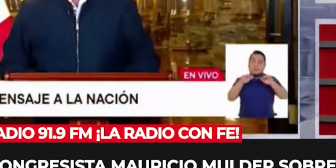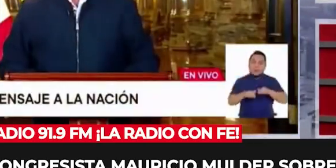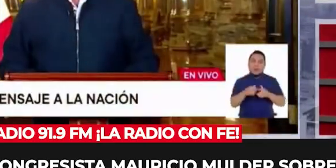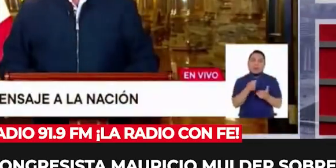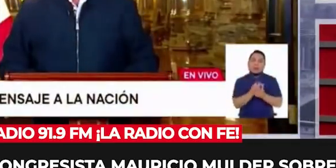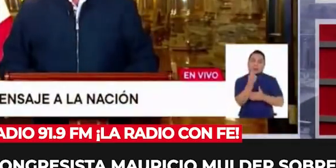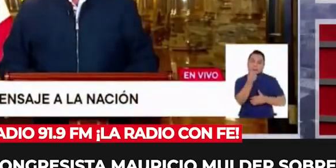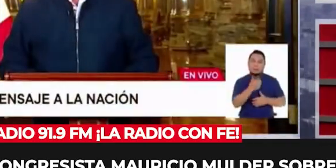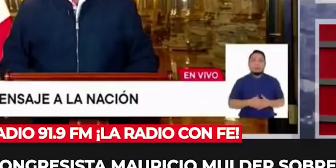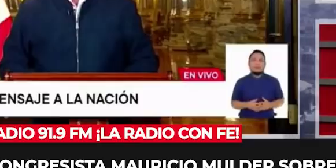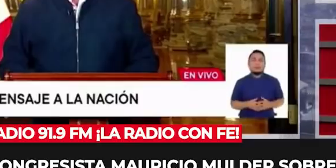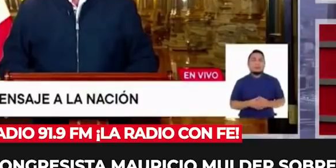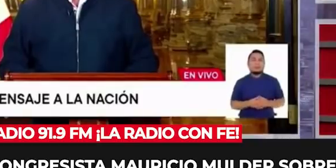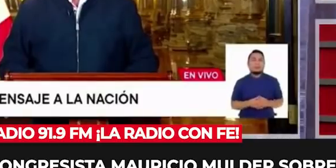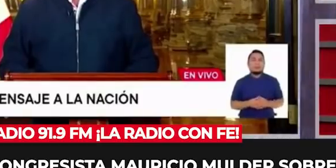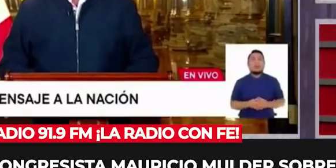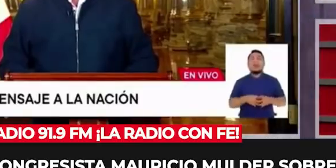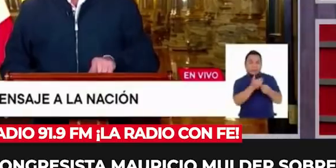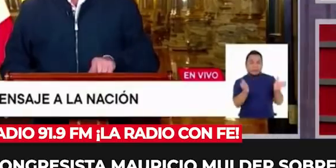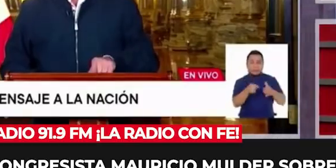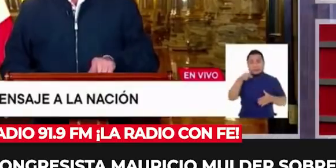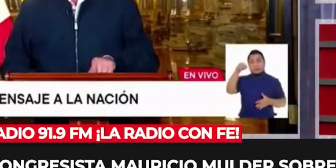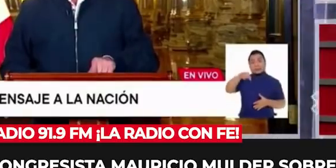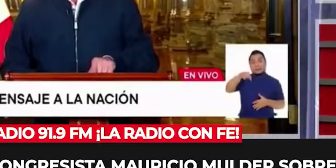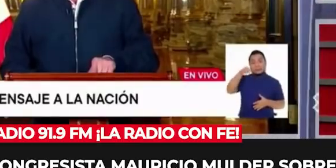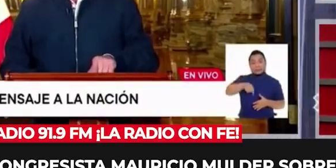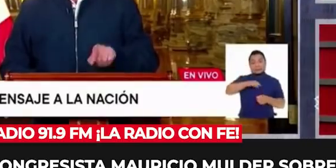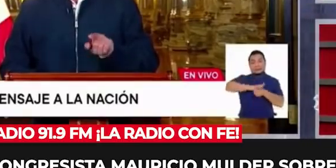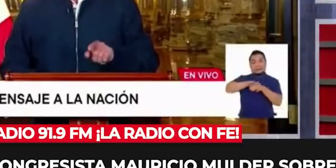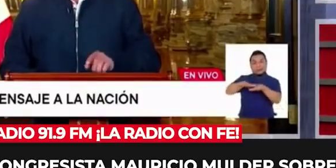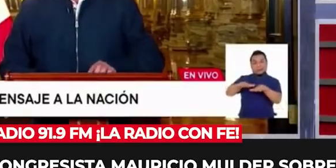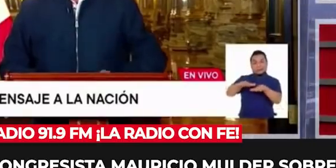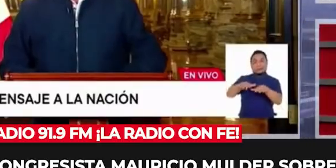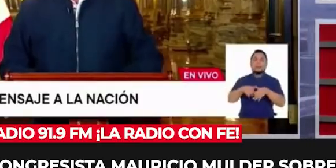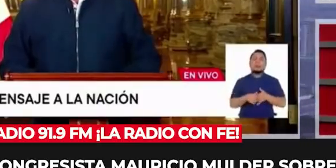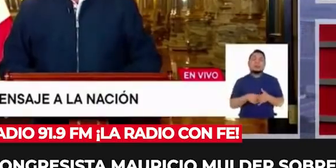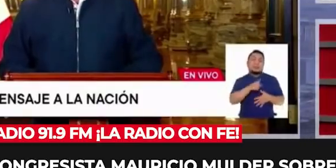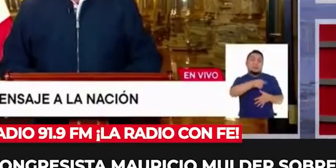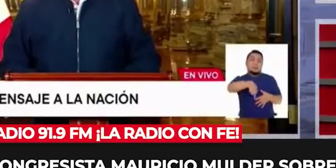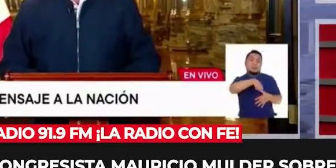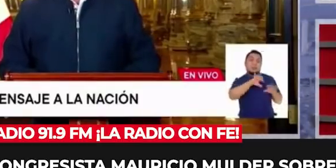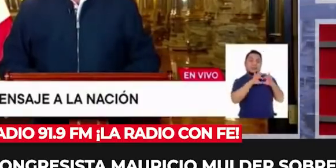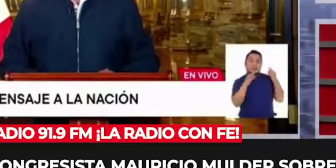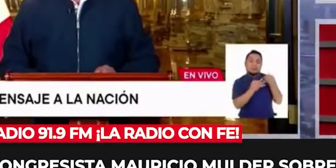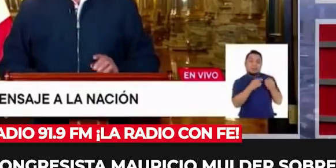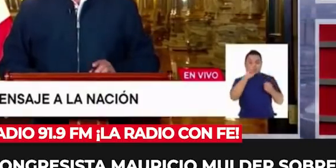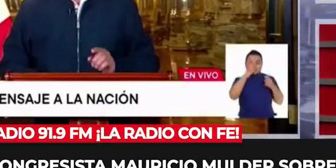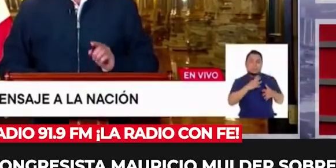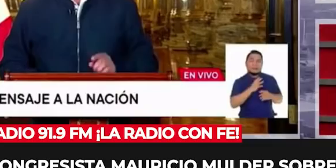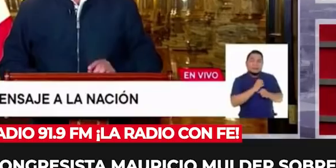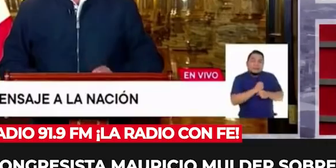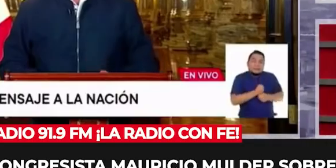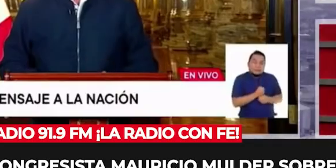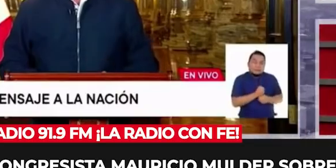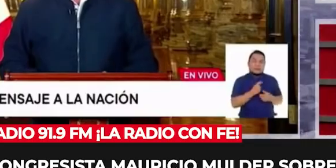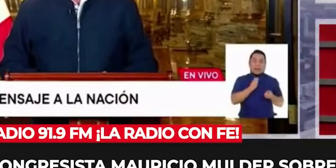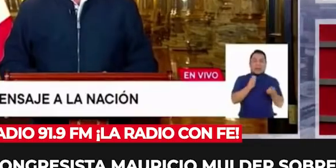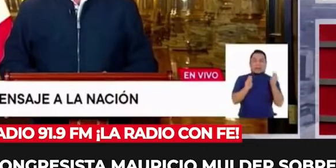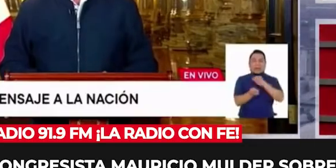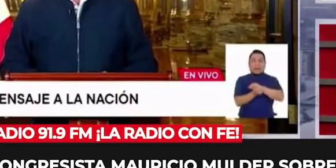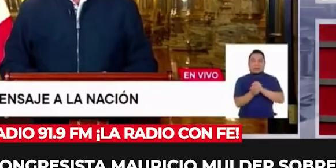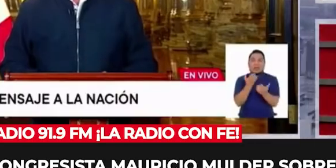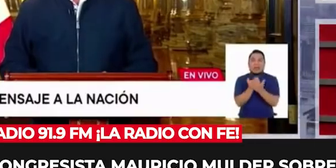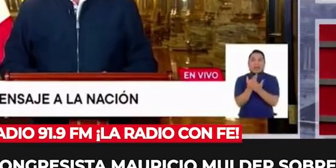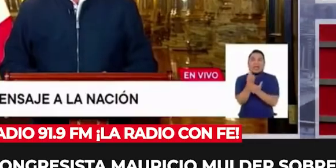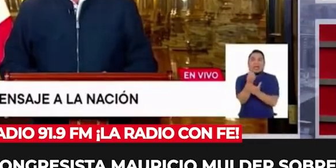Comunista, bueno, el Partido Comunista en la época del NAP. Ellos movilizaban todo porque todos tenían chamba en el Estado, pero chamba que no servían para nada,